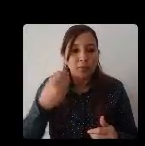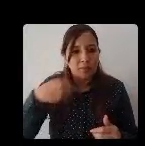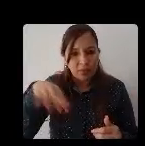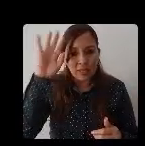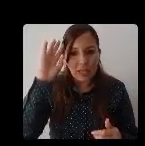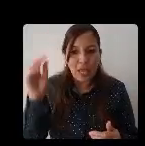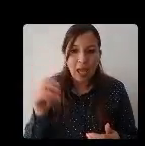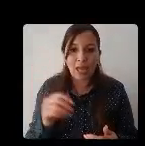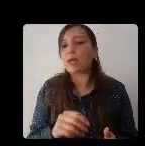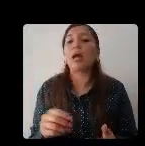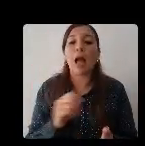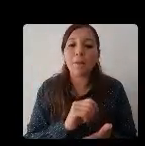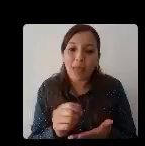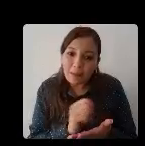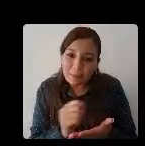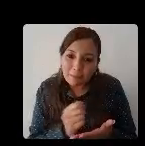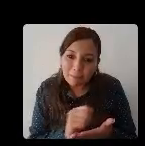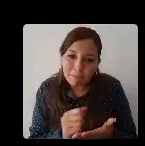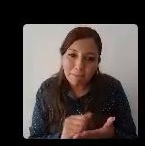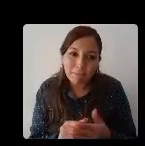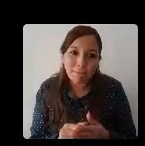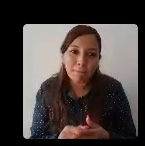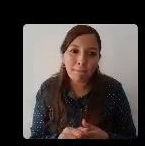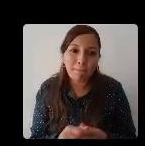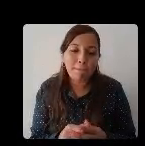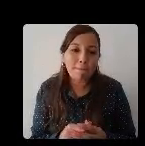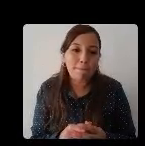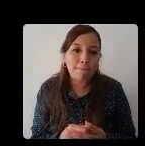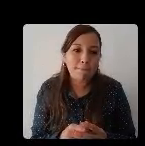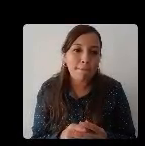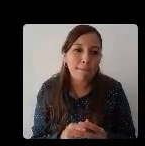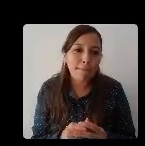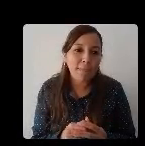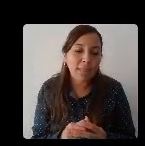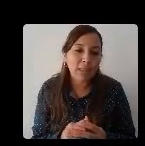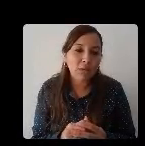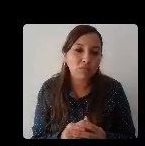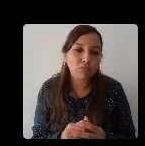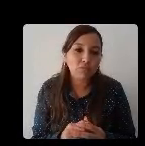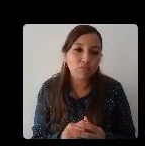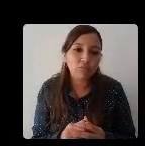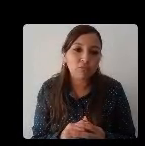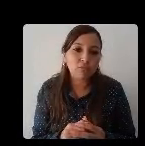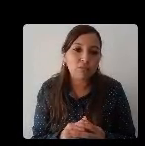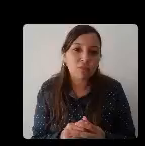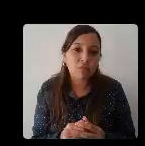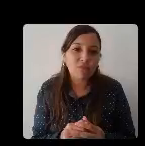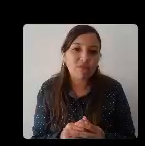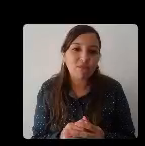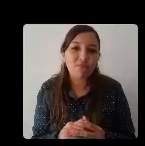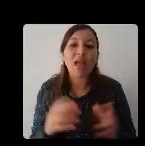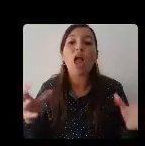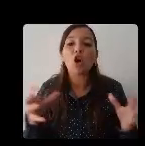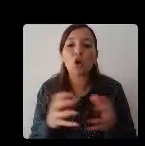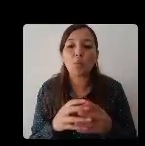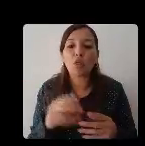acá y comenzamos a hacer las vestimentas típicas, ¿no? Con ese proyectito y ya hemos tenido las